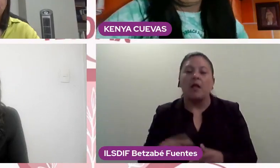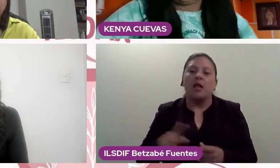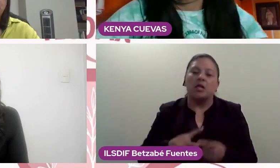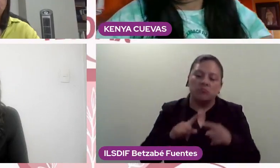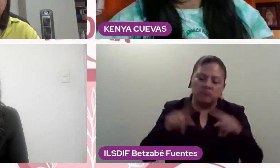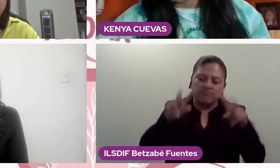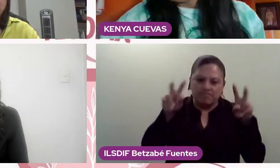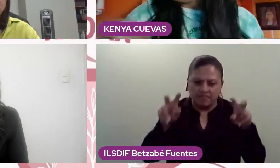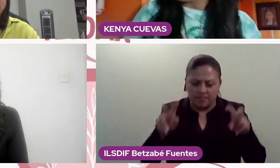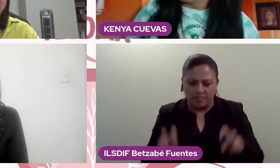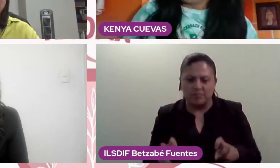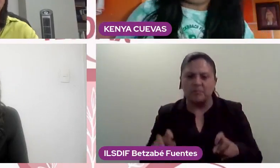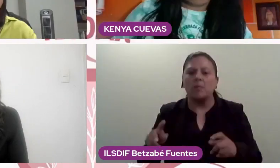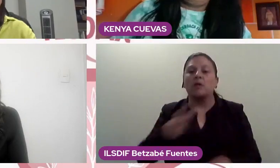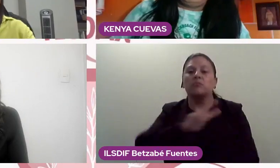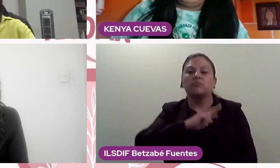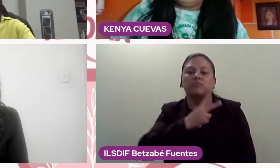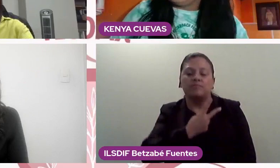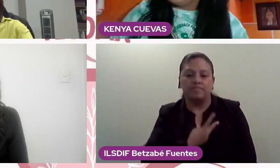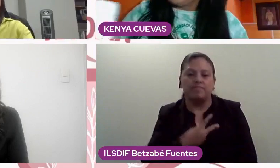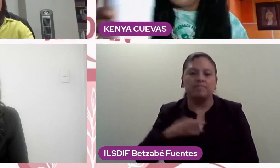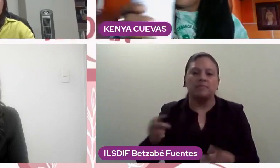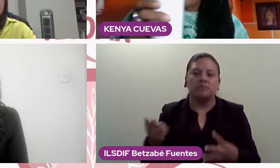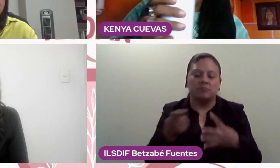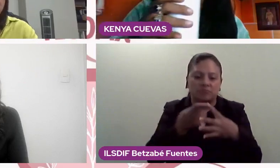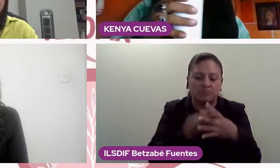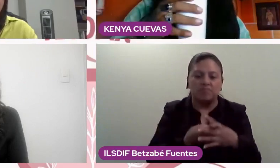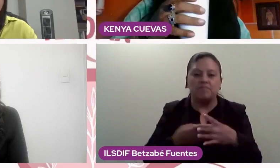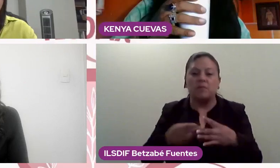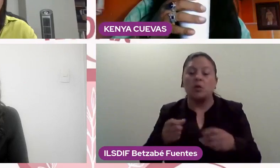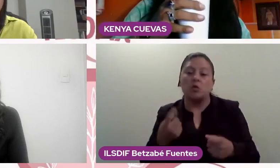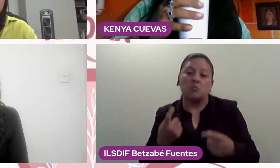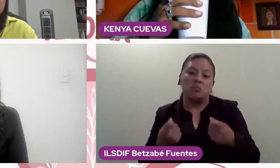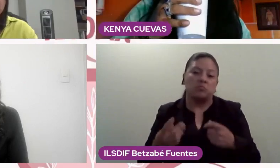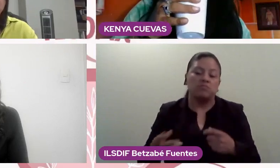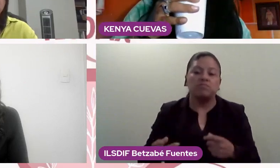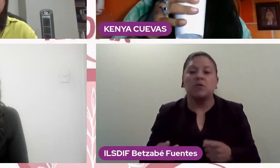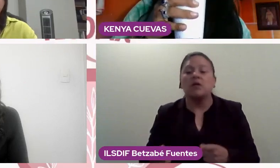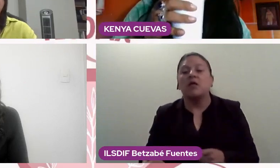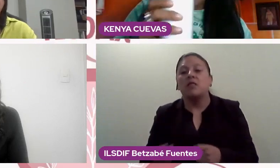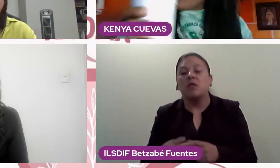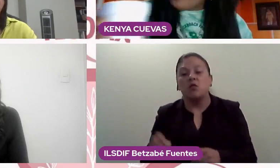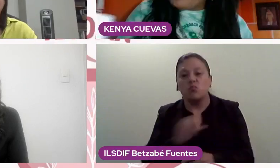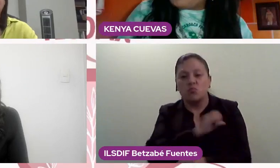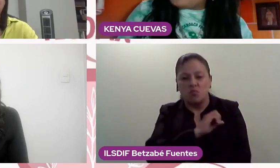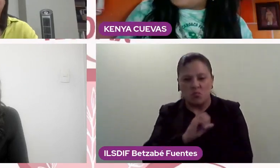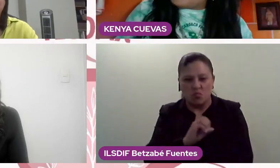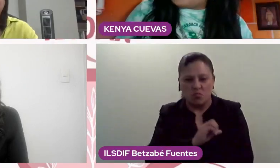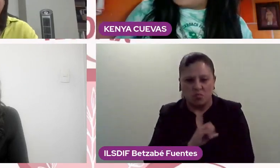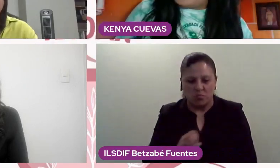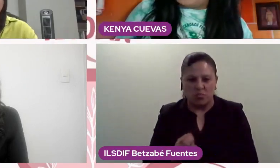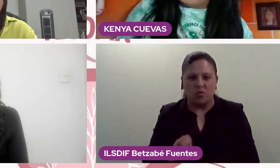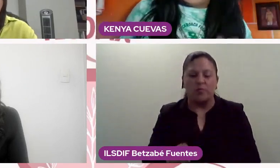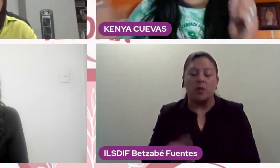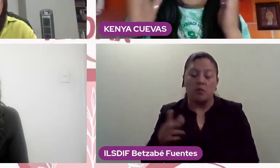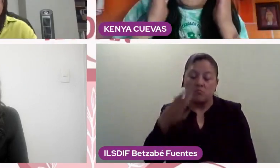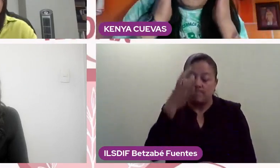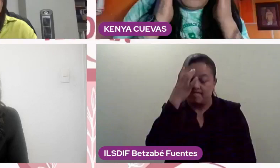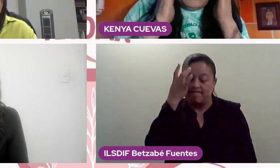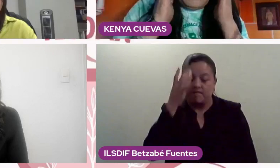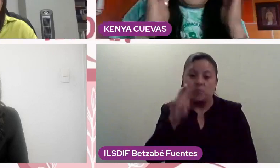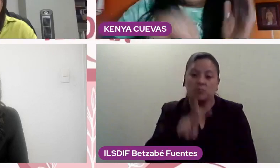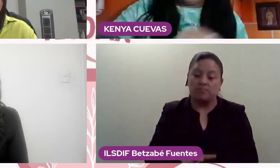de odio. Qué importante es tener espacios como este para que como sociedad conozcamos la realidad referente a